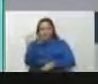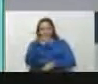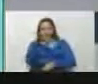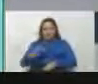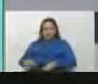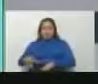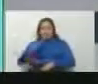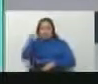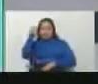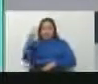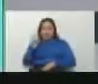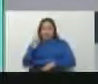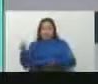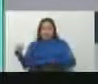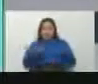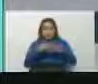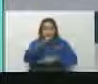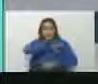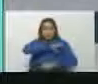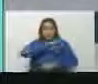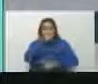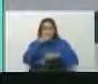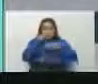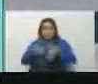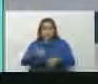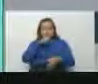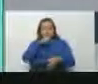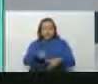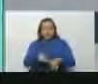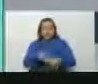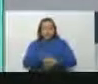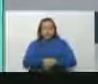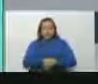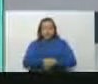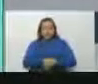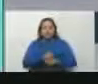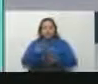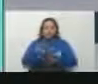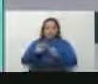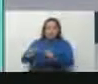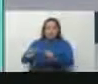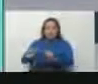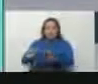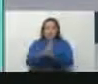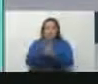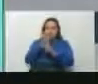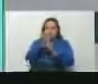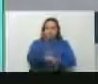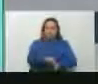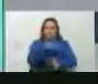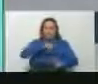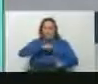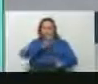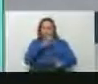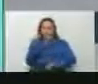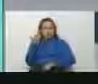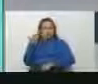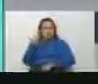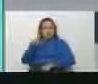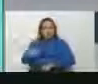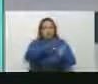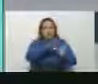conformó una comisión por la verdad histórica contra el colonialismo español y el